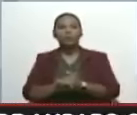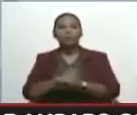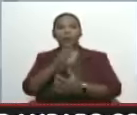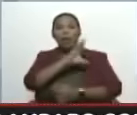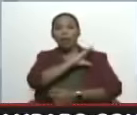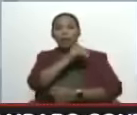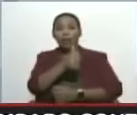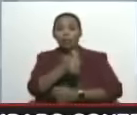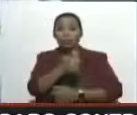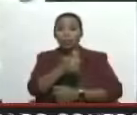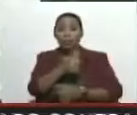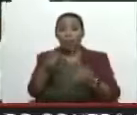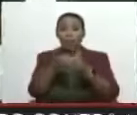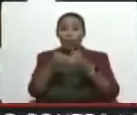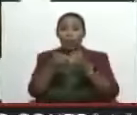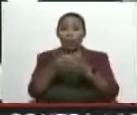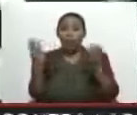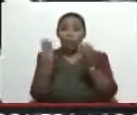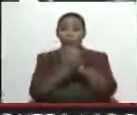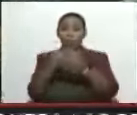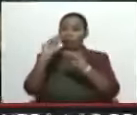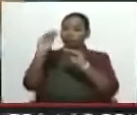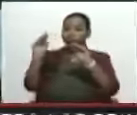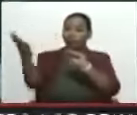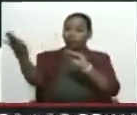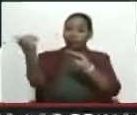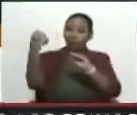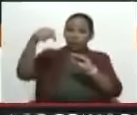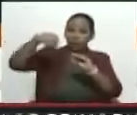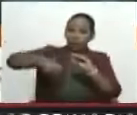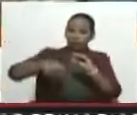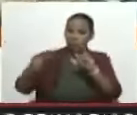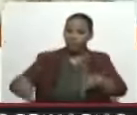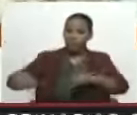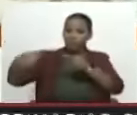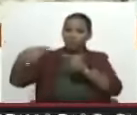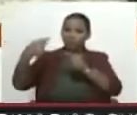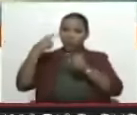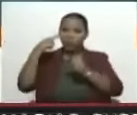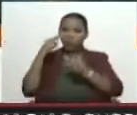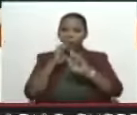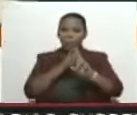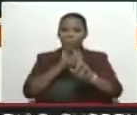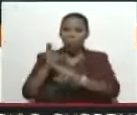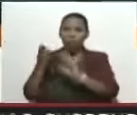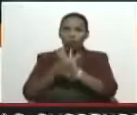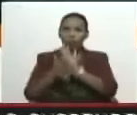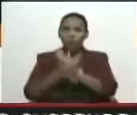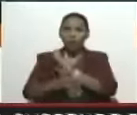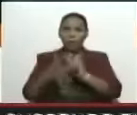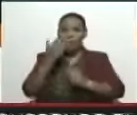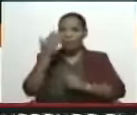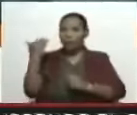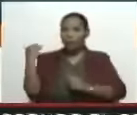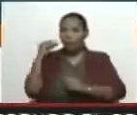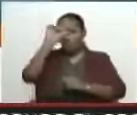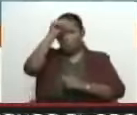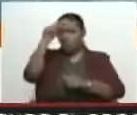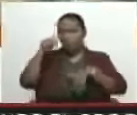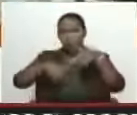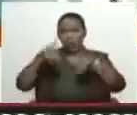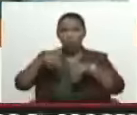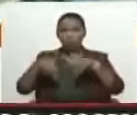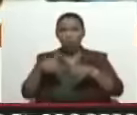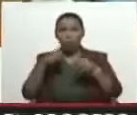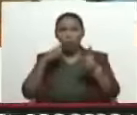de esta Comisión Nacional de Primarias. Y vamos a ver imágenes de la llegada de la vicepresidenta de la Comisión Nacional de Primarias, Mildred